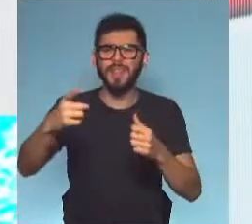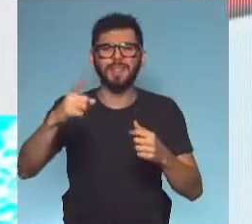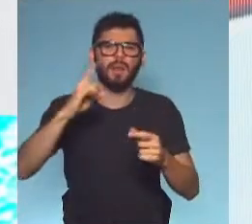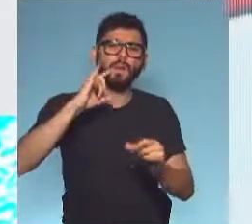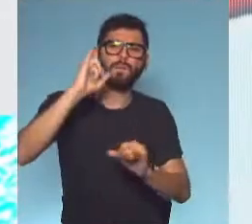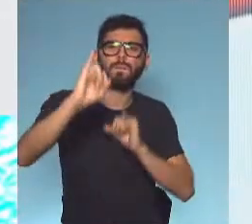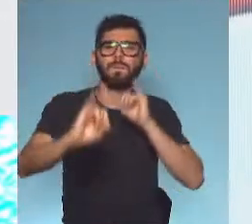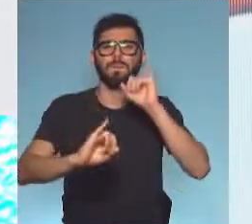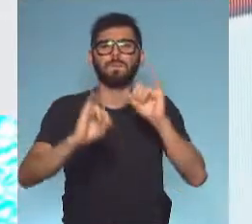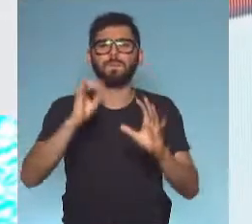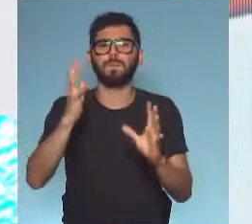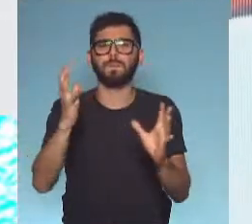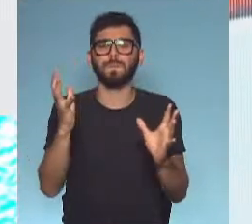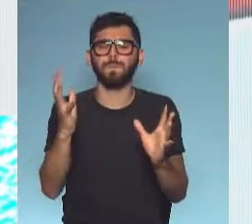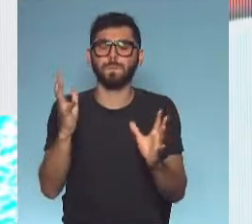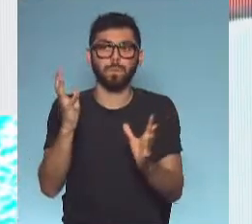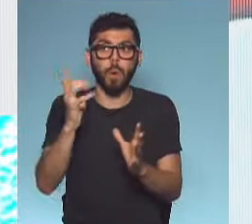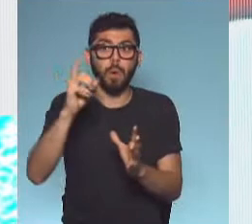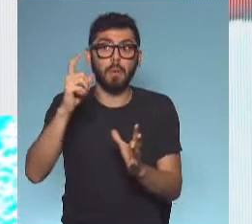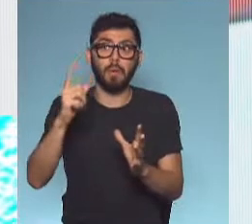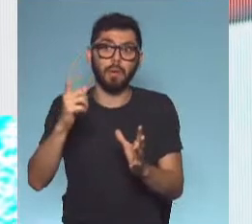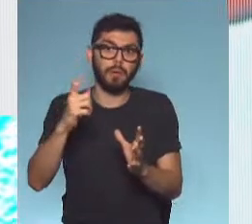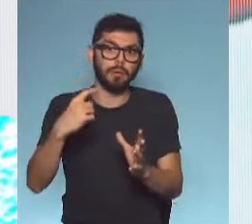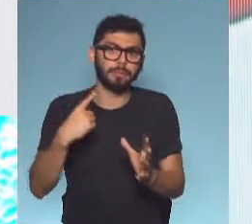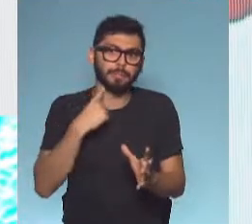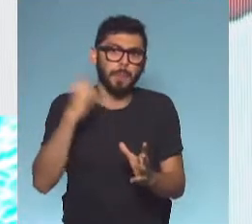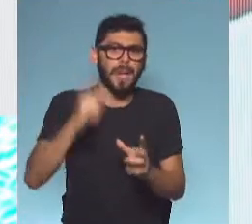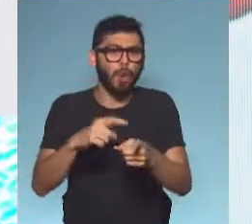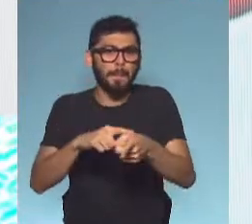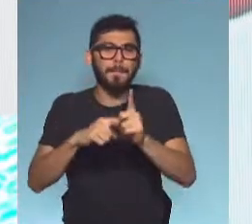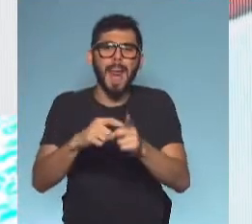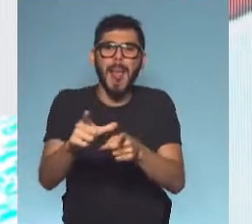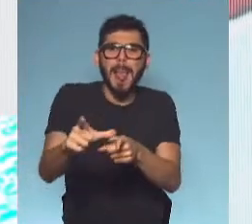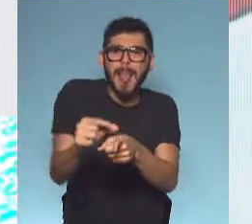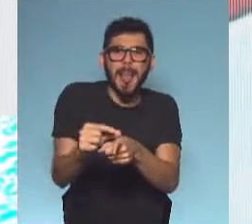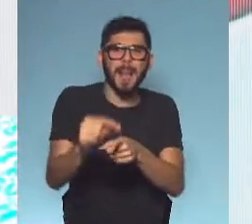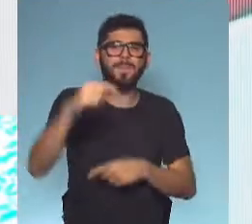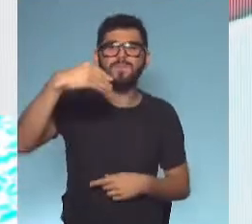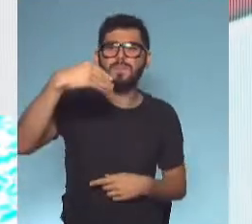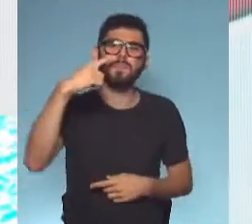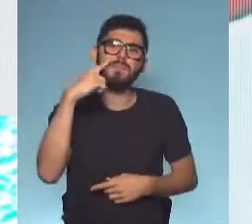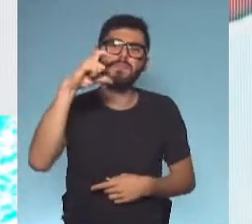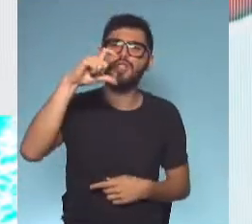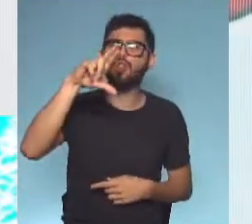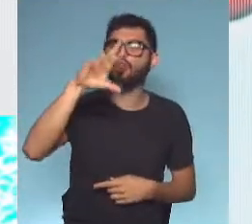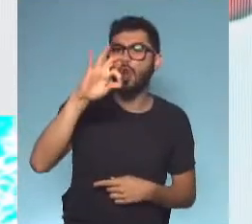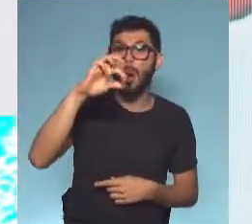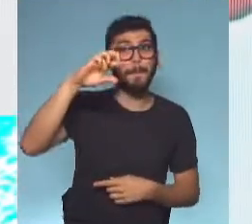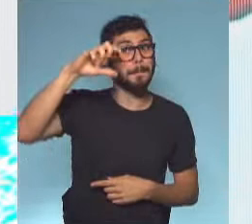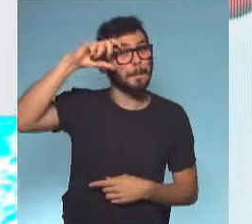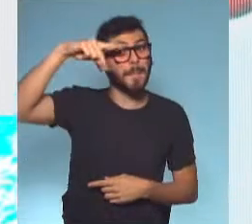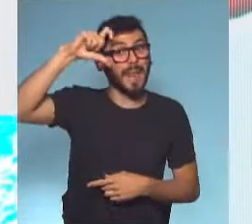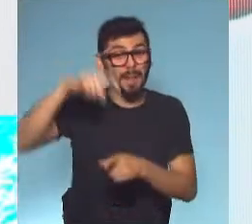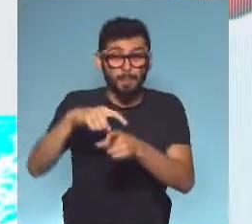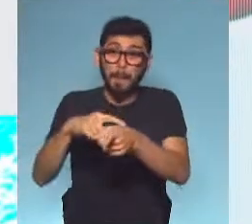de experiencias malas con personas que tienen micropene. El micropene es una persona que tiene un pene muy pequeño y no puede llegar